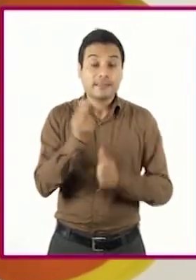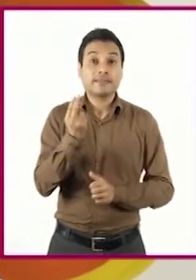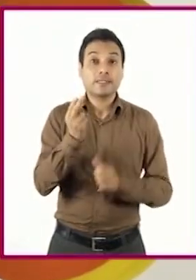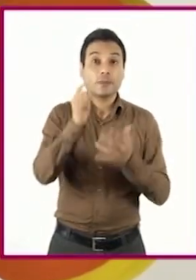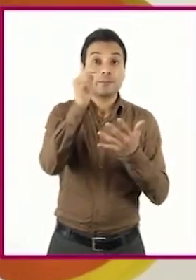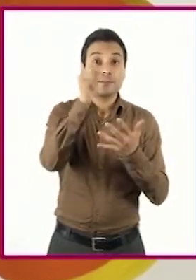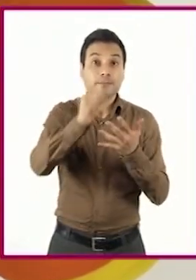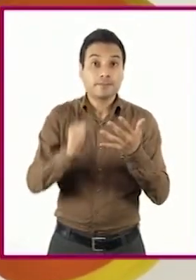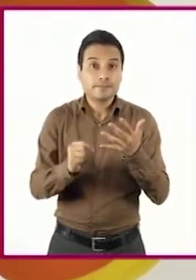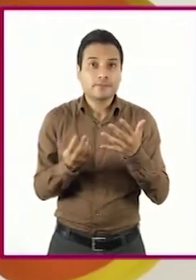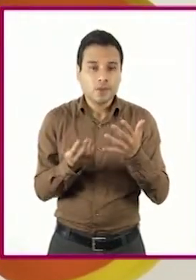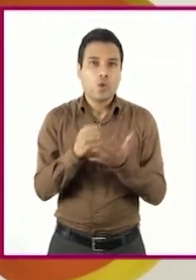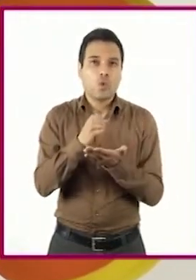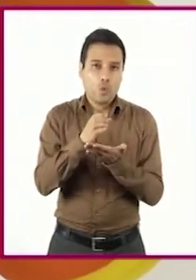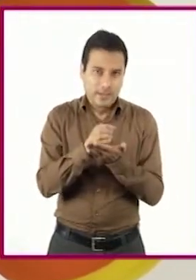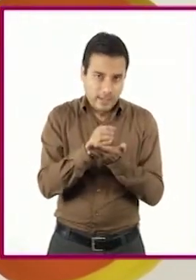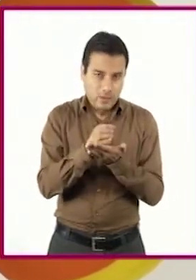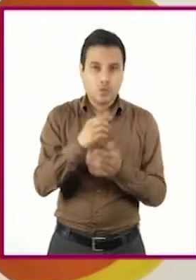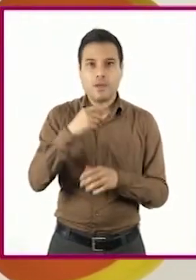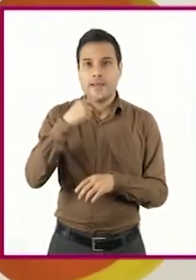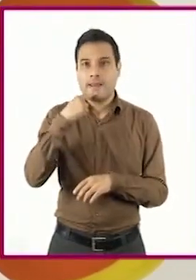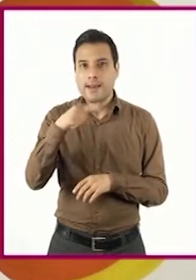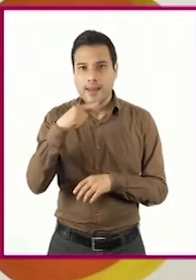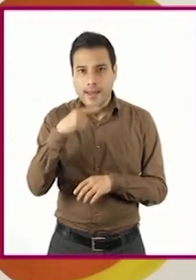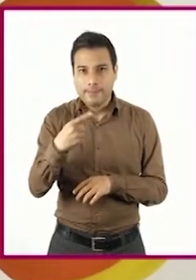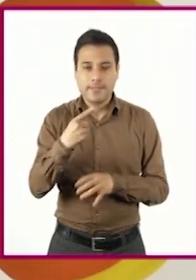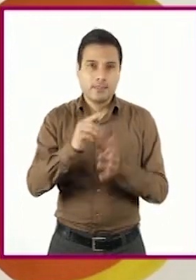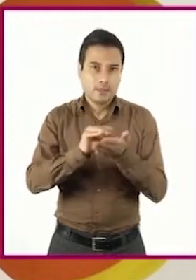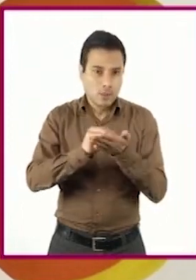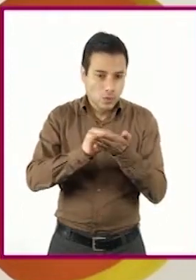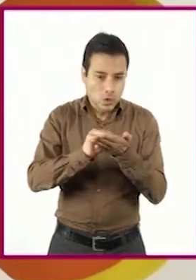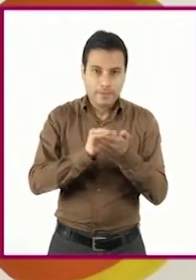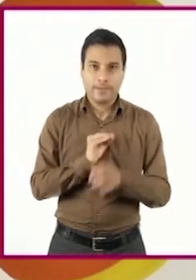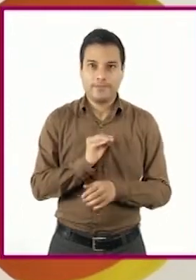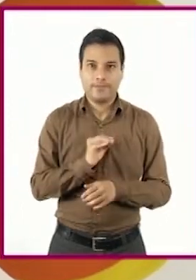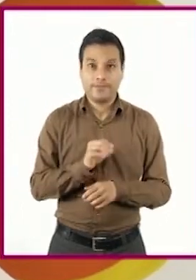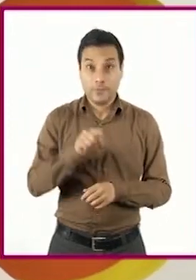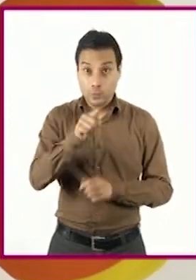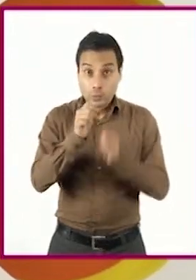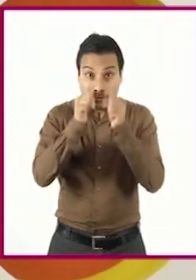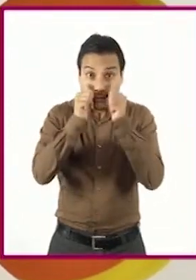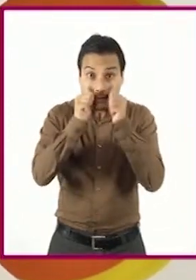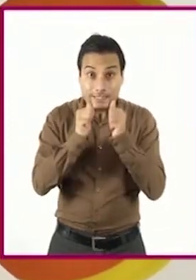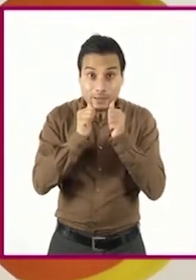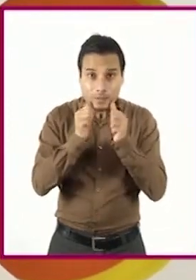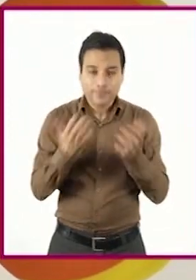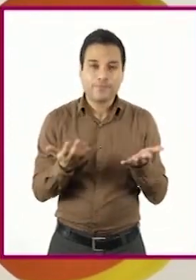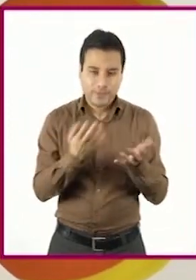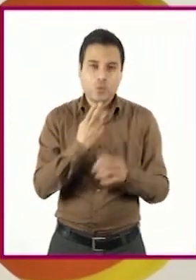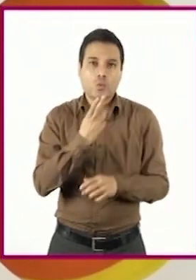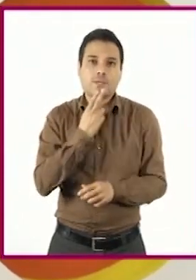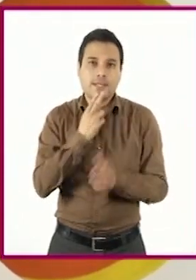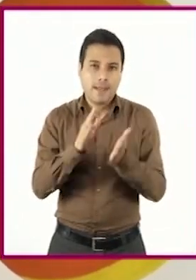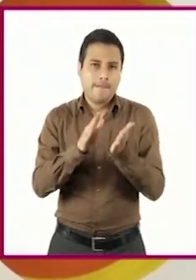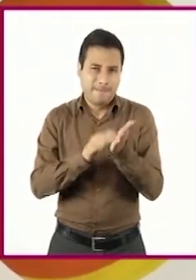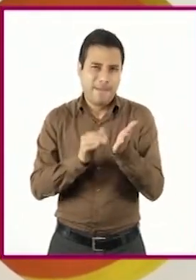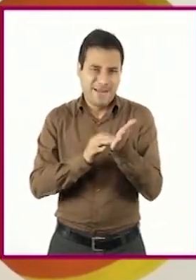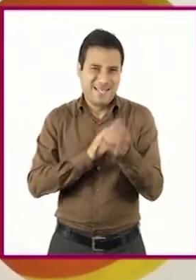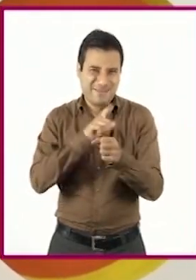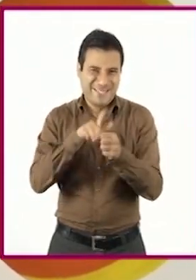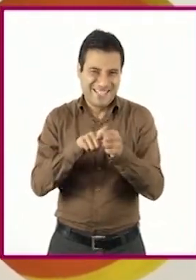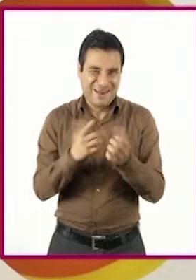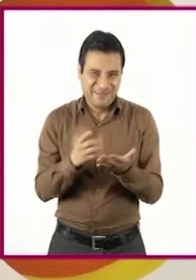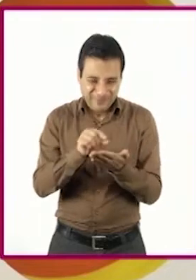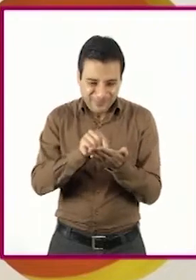mano cuaderno, lápiz, goma. Si alguien tiene discapacidad visual, preparen sus hojas Ledger, punzón y regleta.